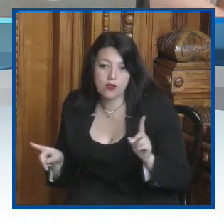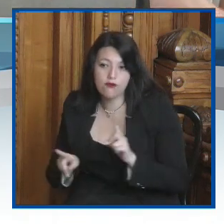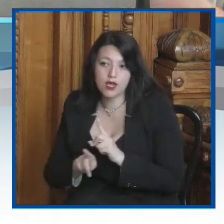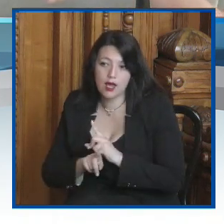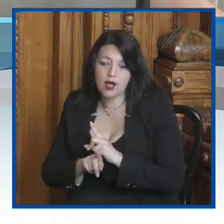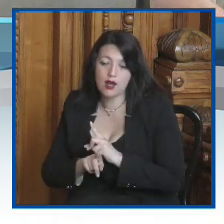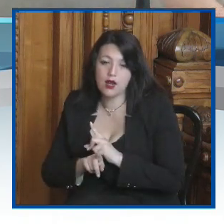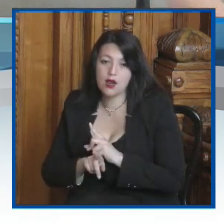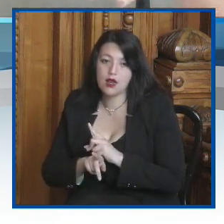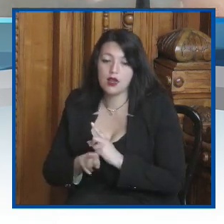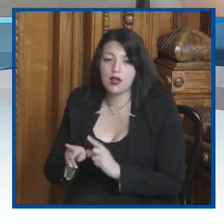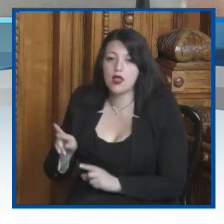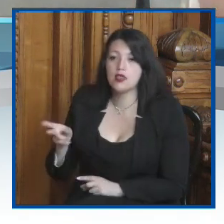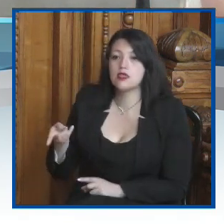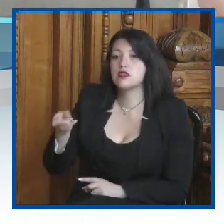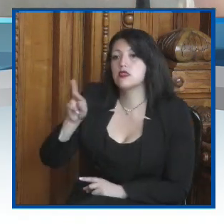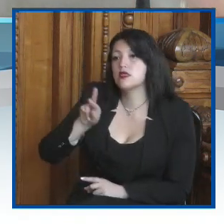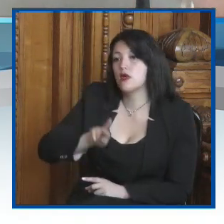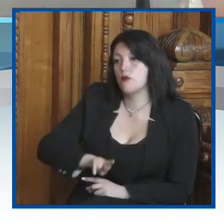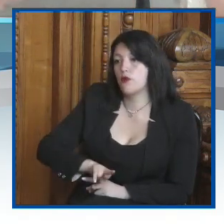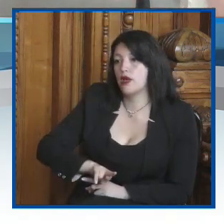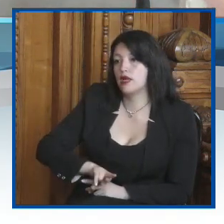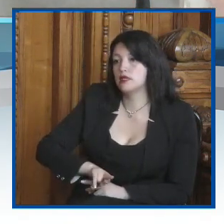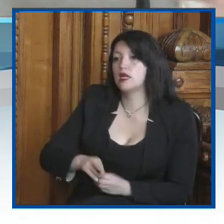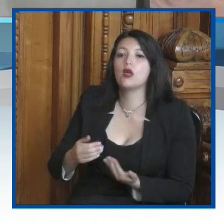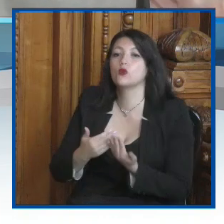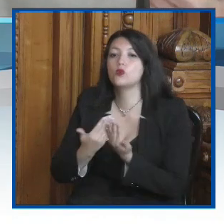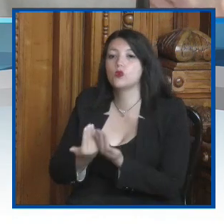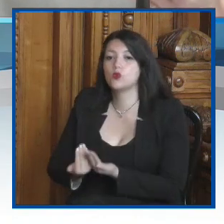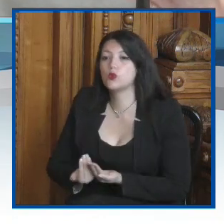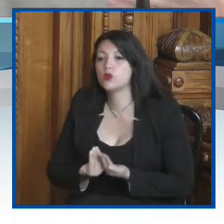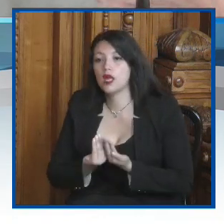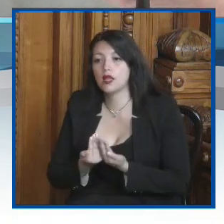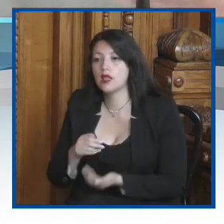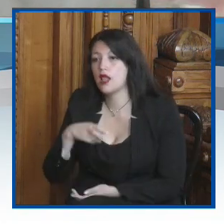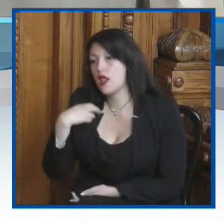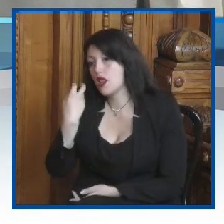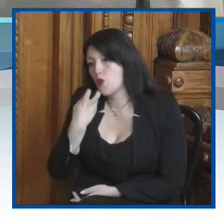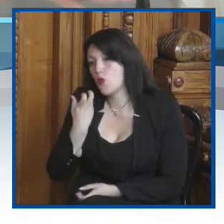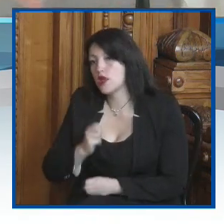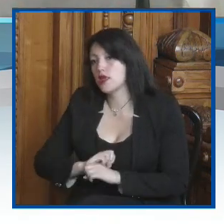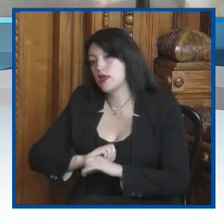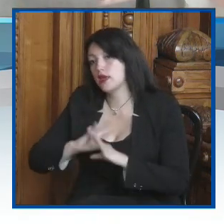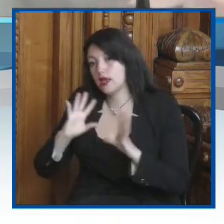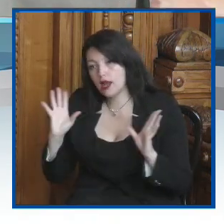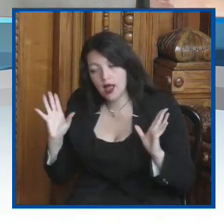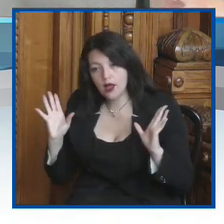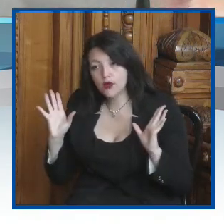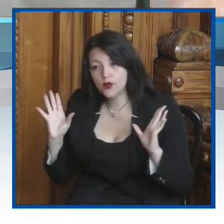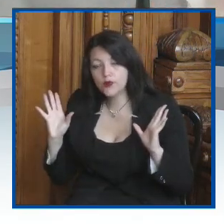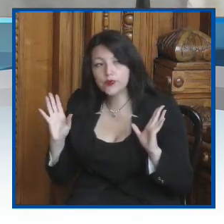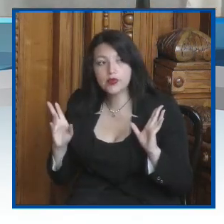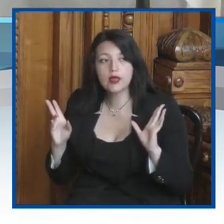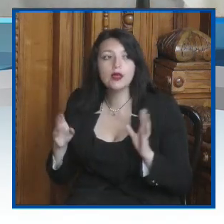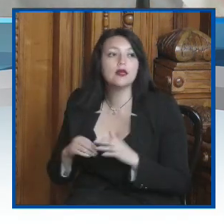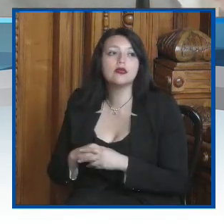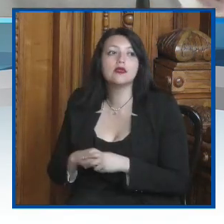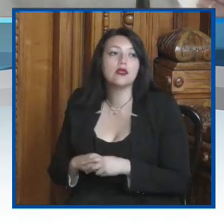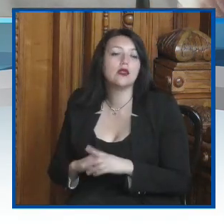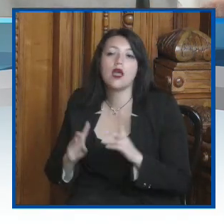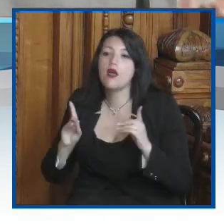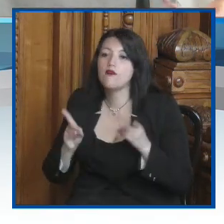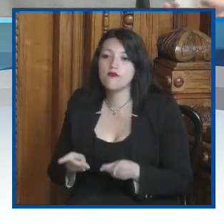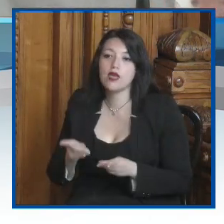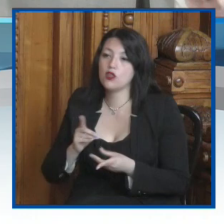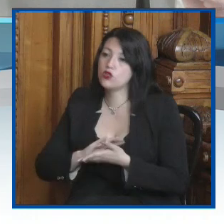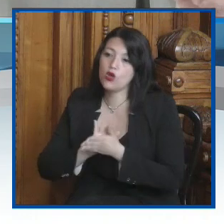y después, estudiando y viendo todas las corrientes del lenguaje claro, vi que por ahí lo que había nacido como algo intuitivo tenía todo